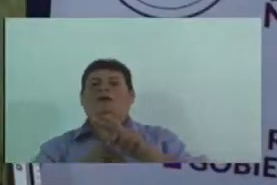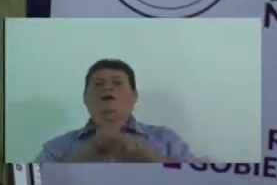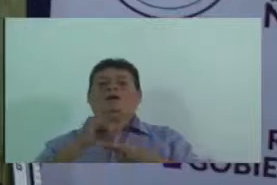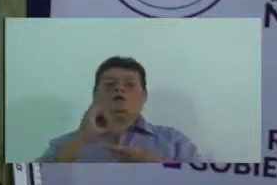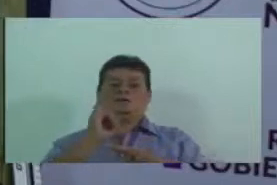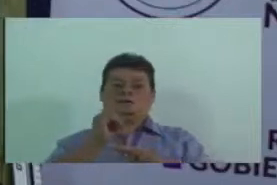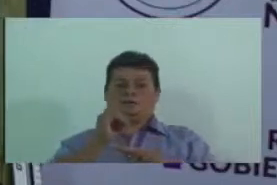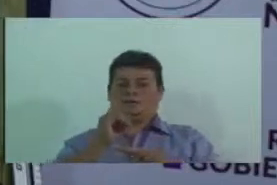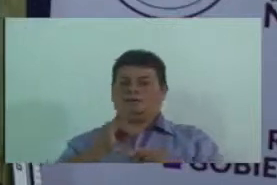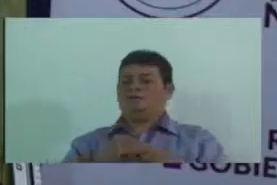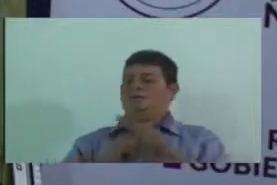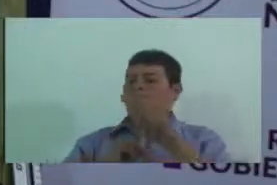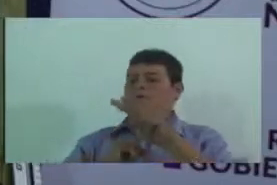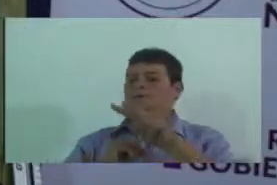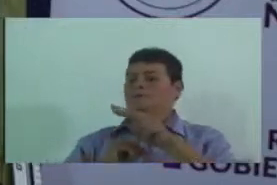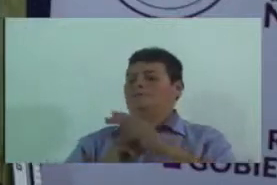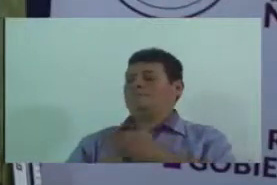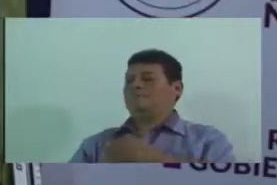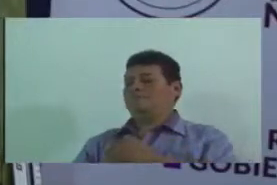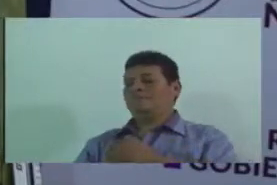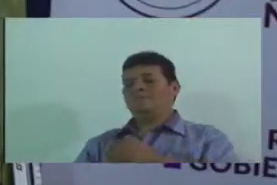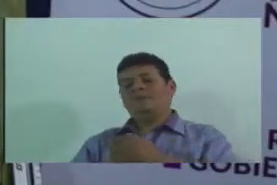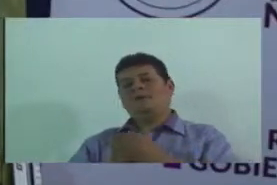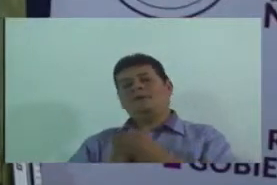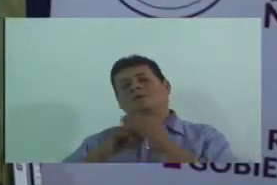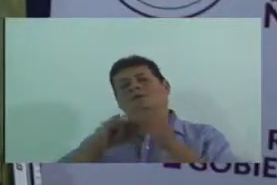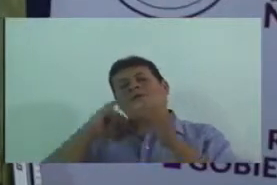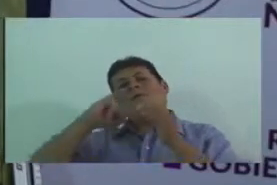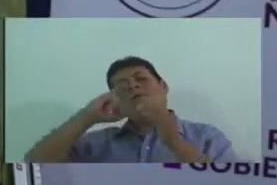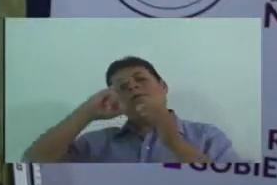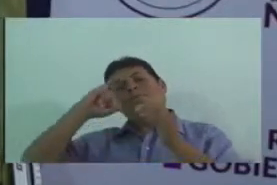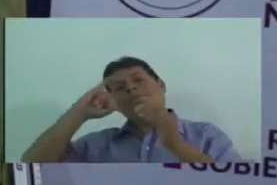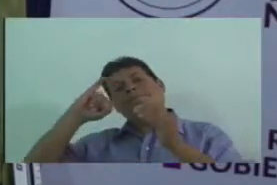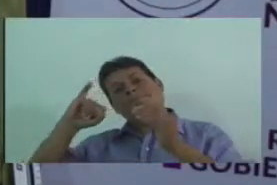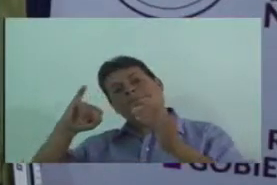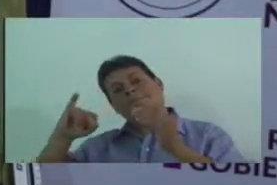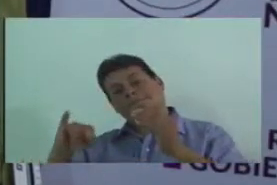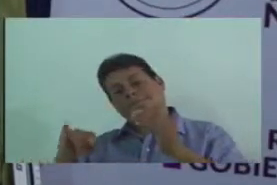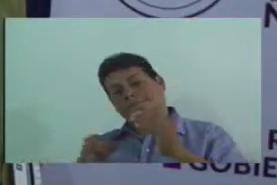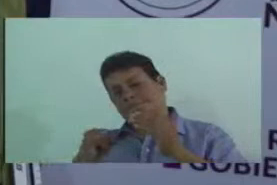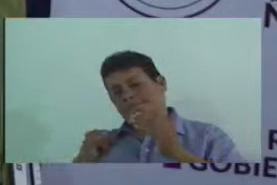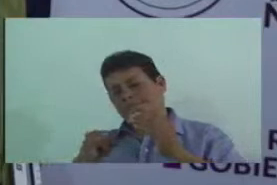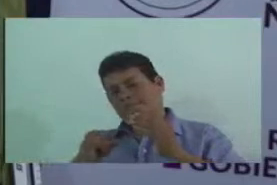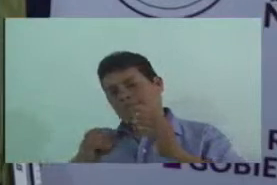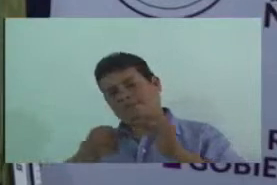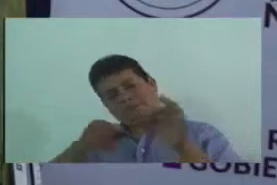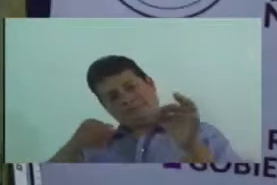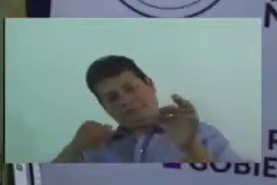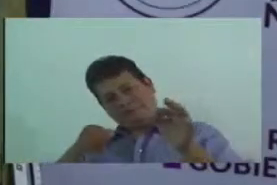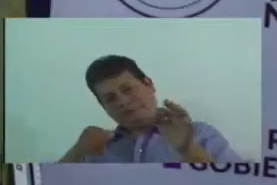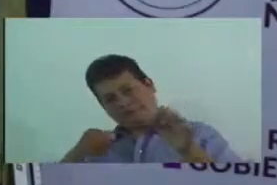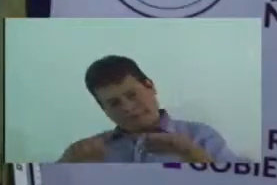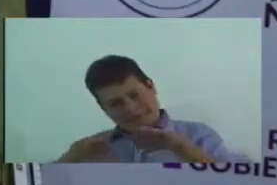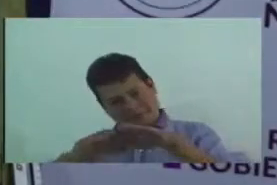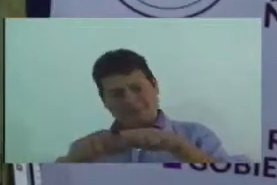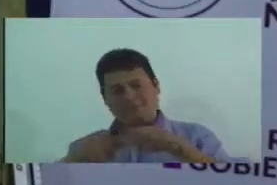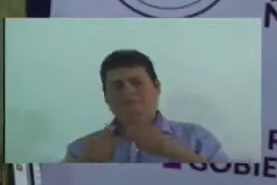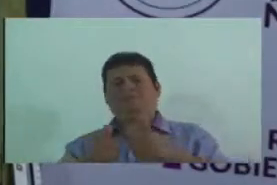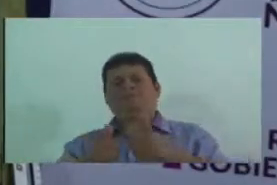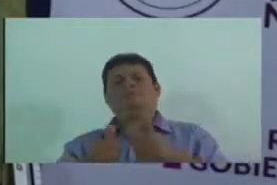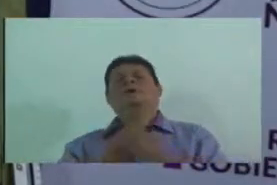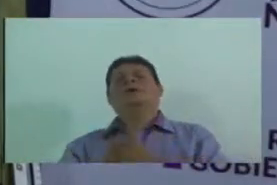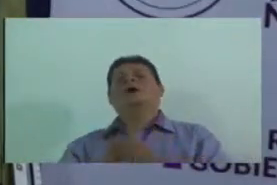sin que se mueva. Hacemos una pequeña curva y un pequeño arco. Perfecto. Con la